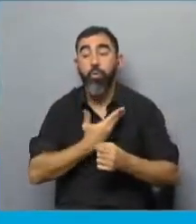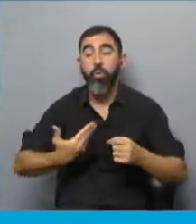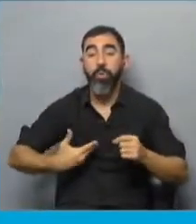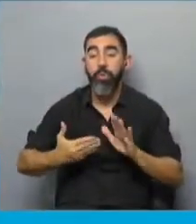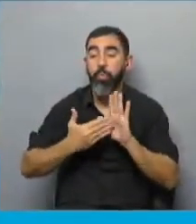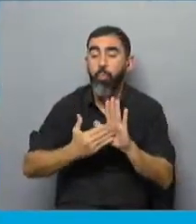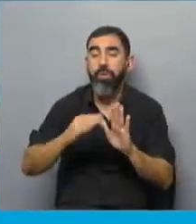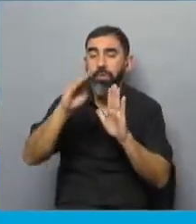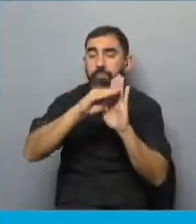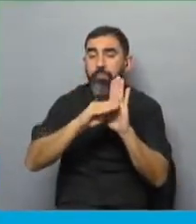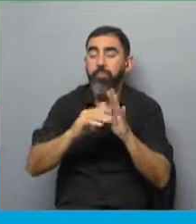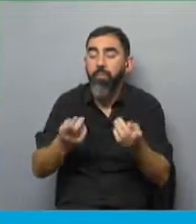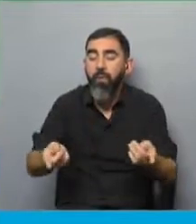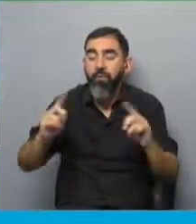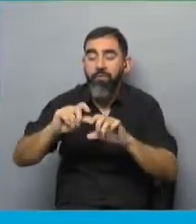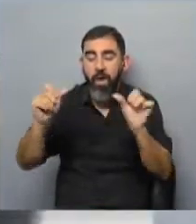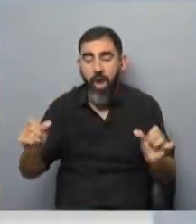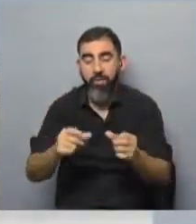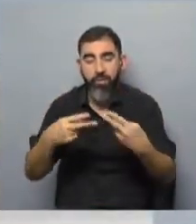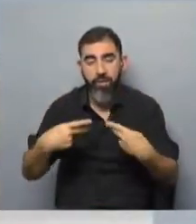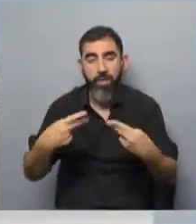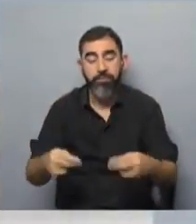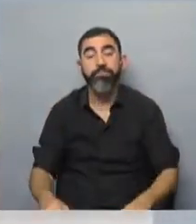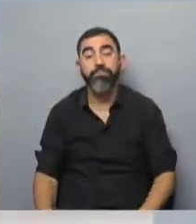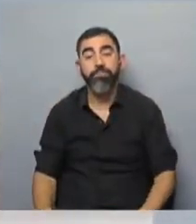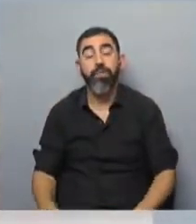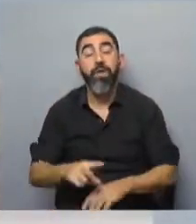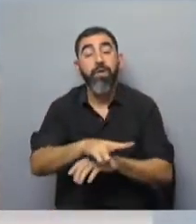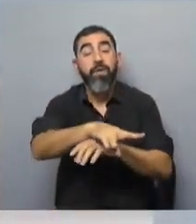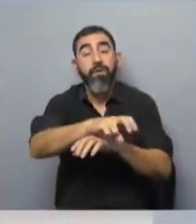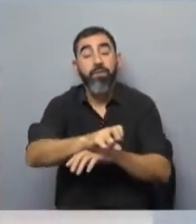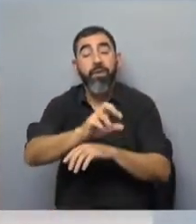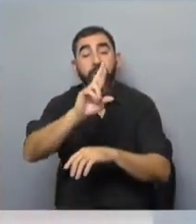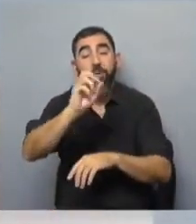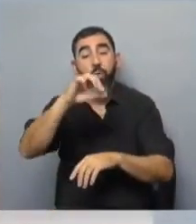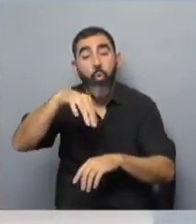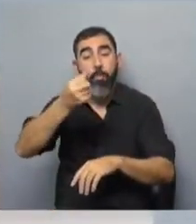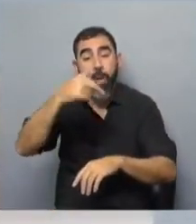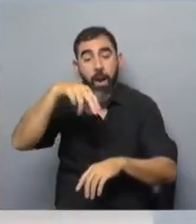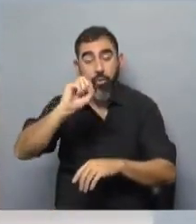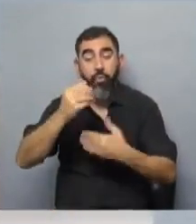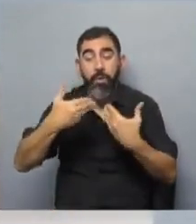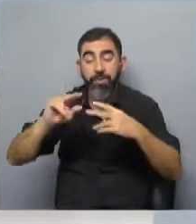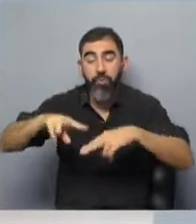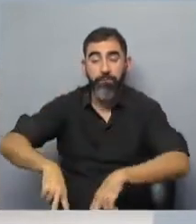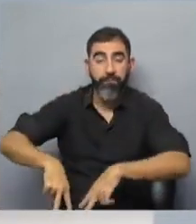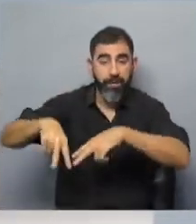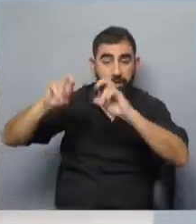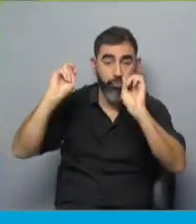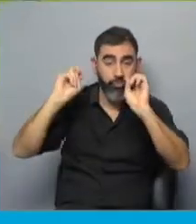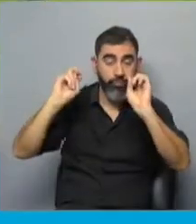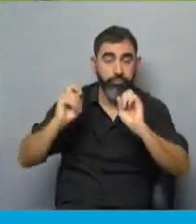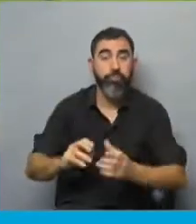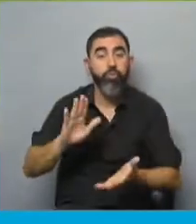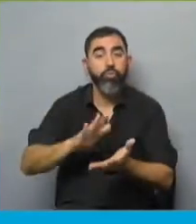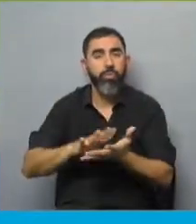medidas para poder retomar la actividad. En este marco, el fiscal Fernando Romano decidió iniciar una investigación de oficio